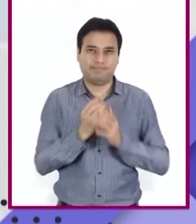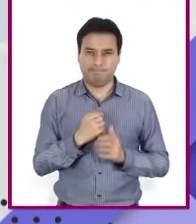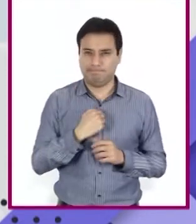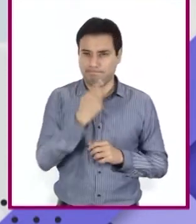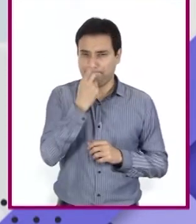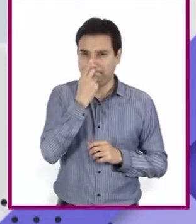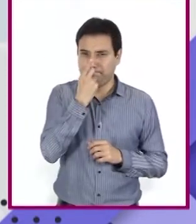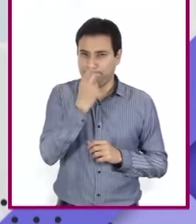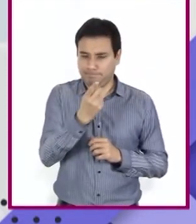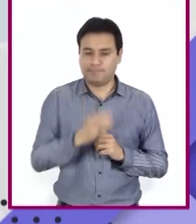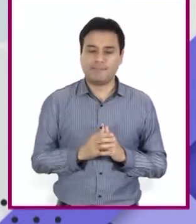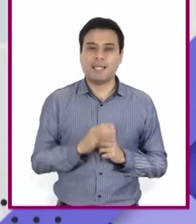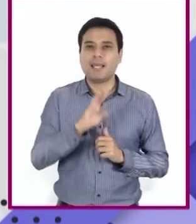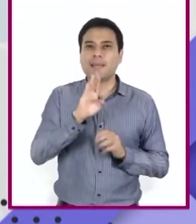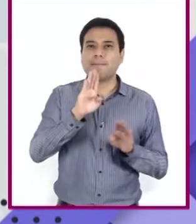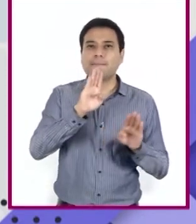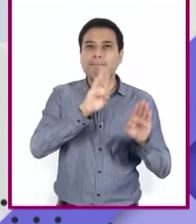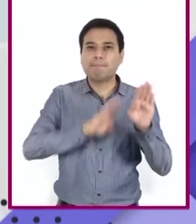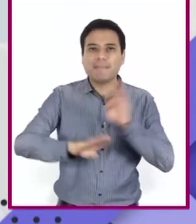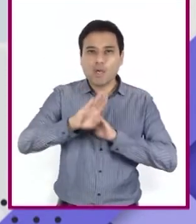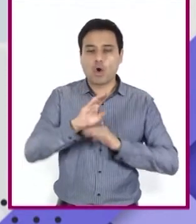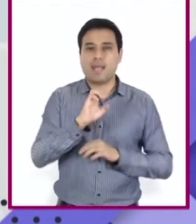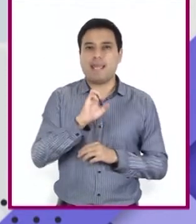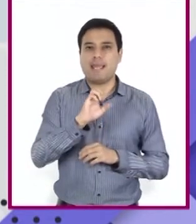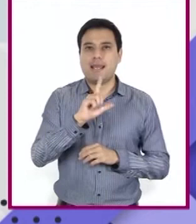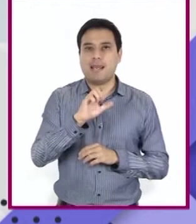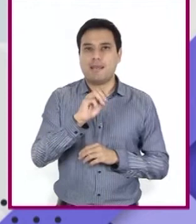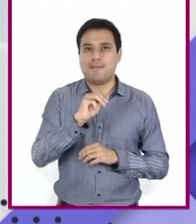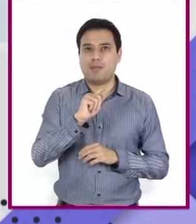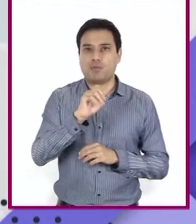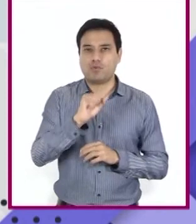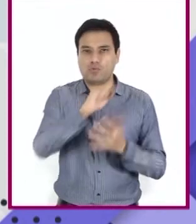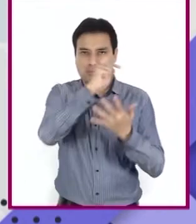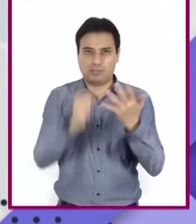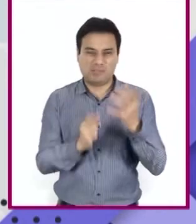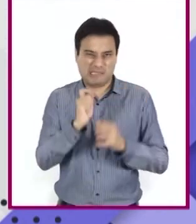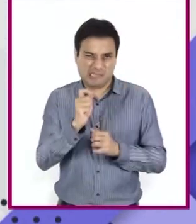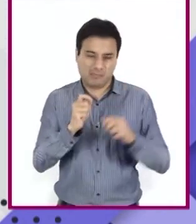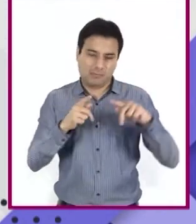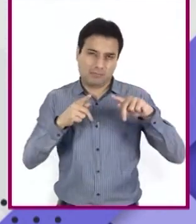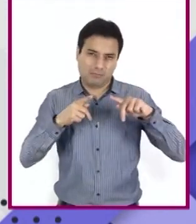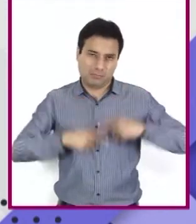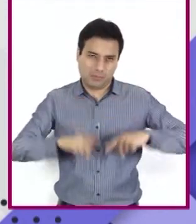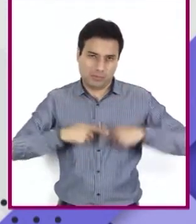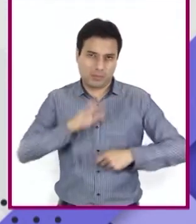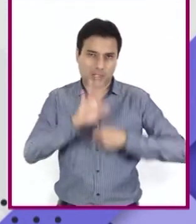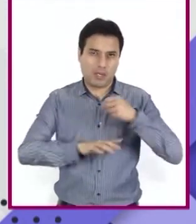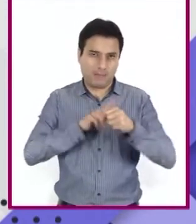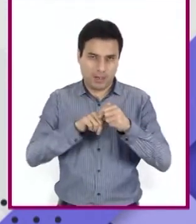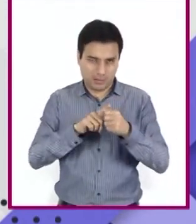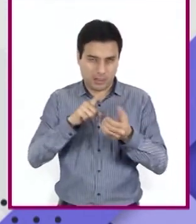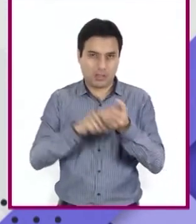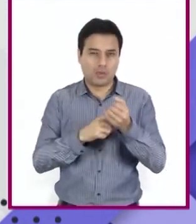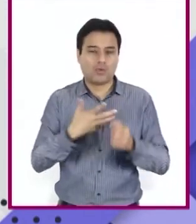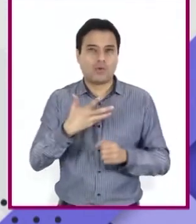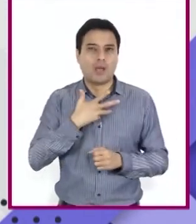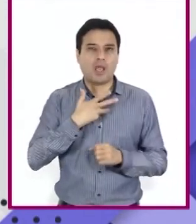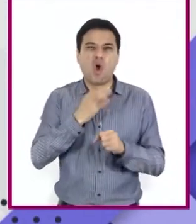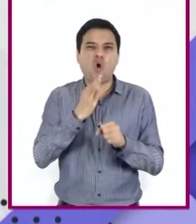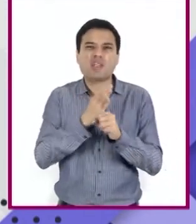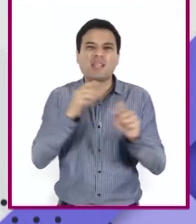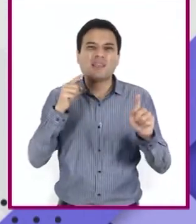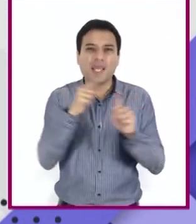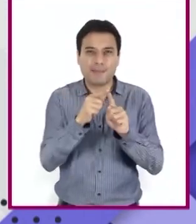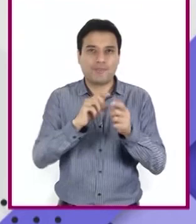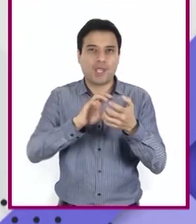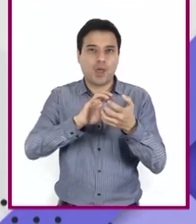bioelementos, que son los elementos que forman a los seres vivos. En esta sesión hablaremos de las biomoléculas que se forman por